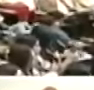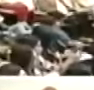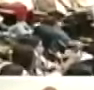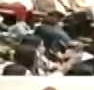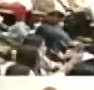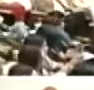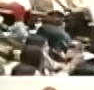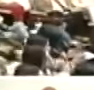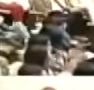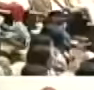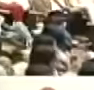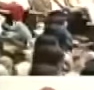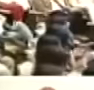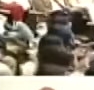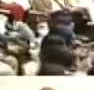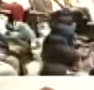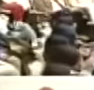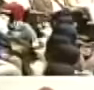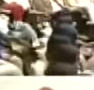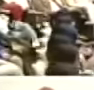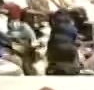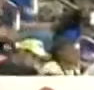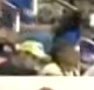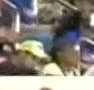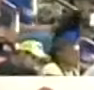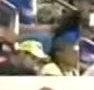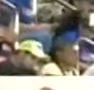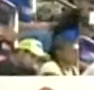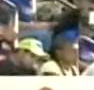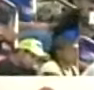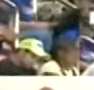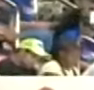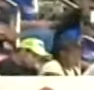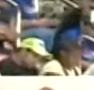Nos entendemos, ¿verdad? ¿Saben por dónde vengo?